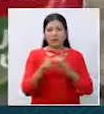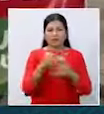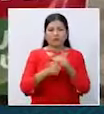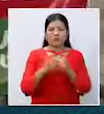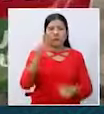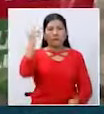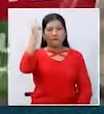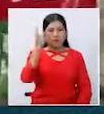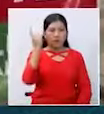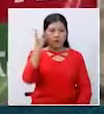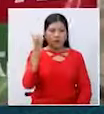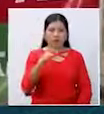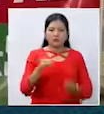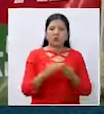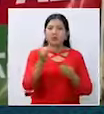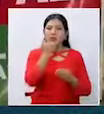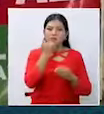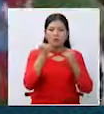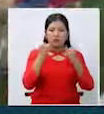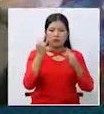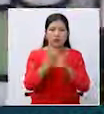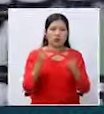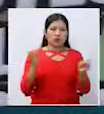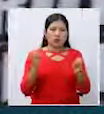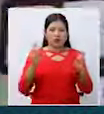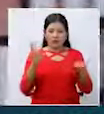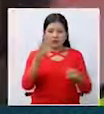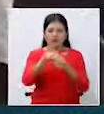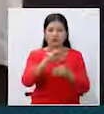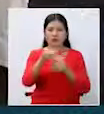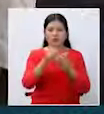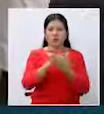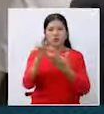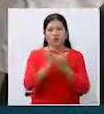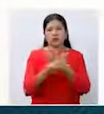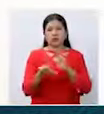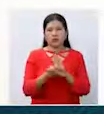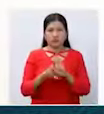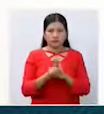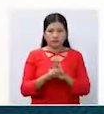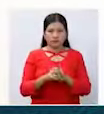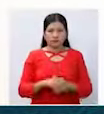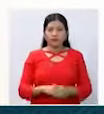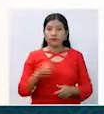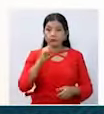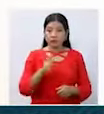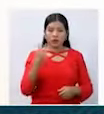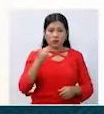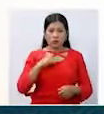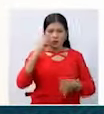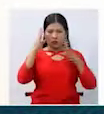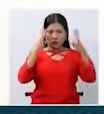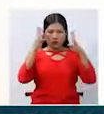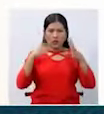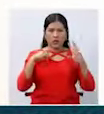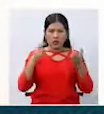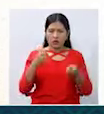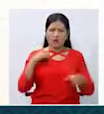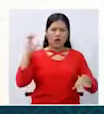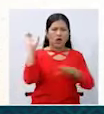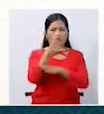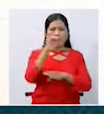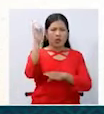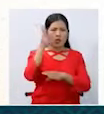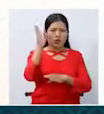que se estaría desinformando sobre el contenido de este proyecto de ley. De ninguna manera se le va a obligar a